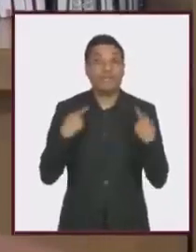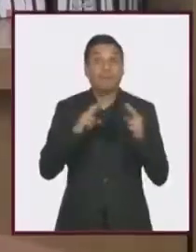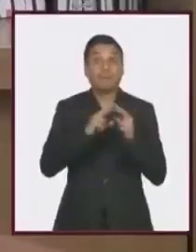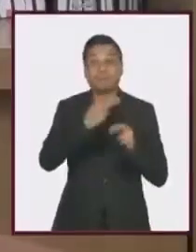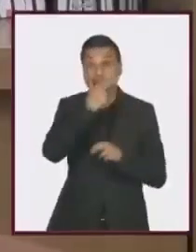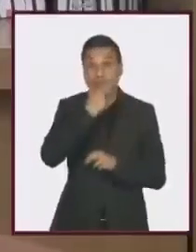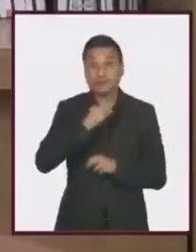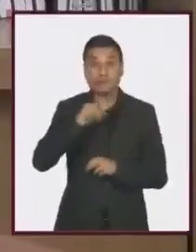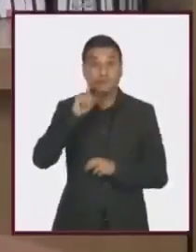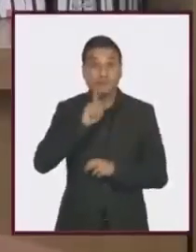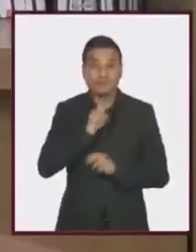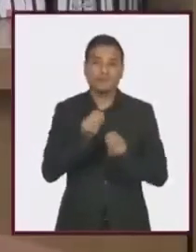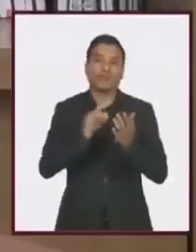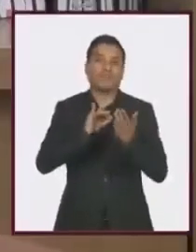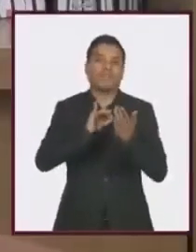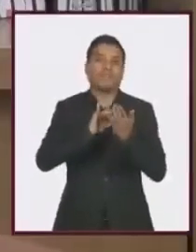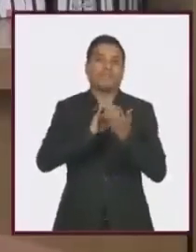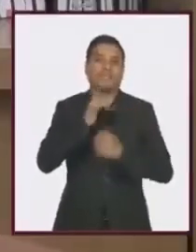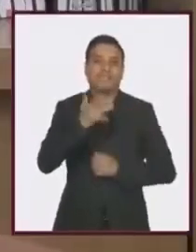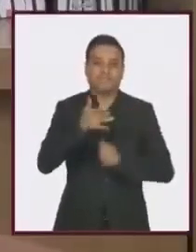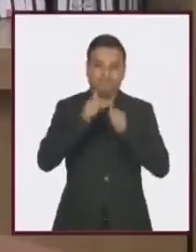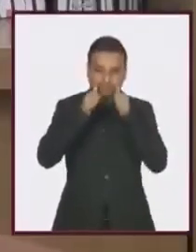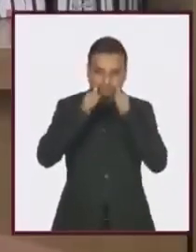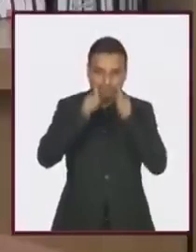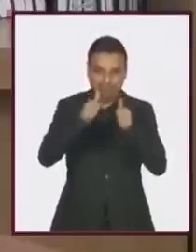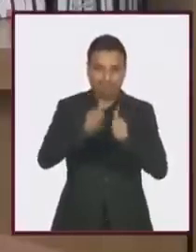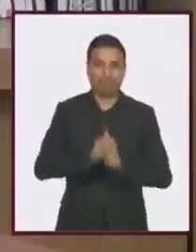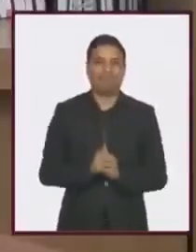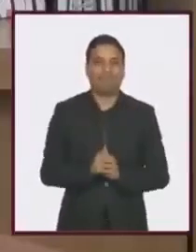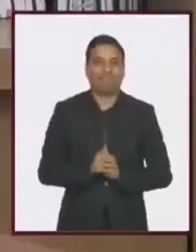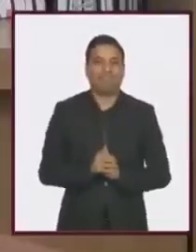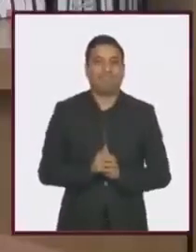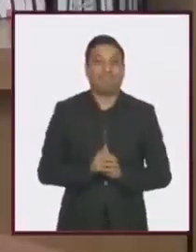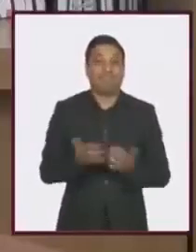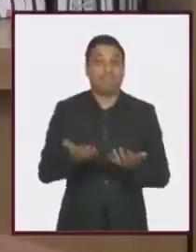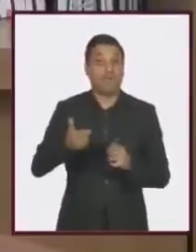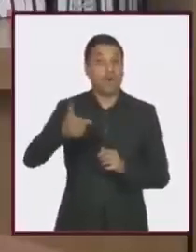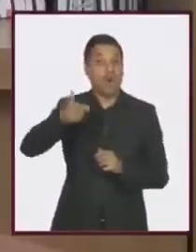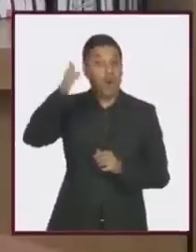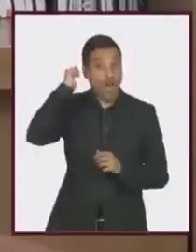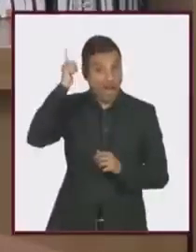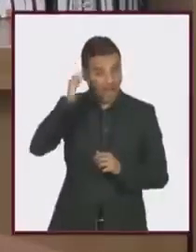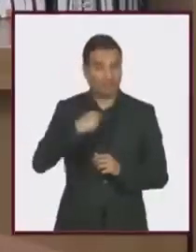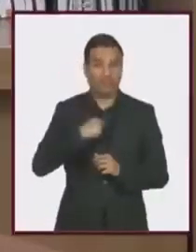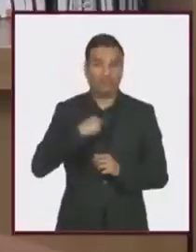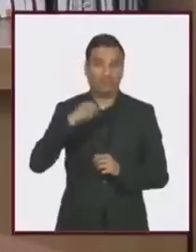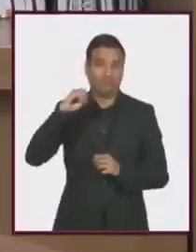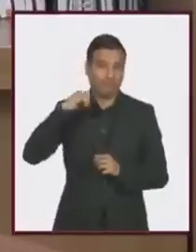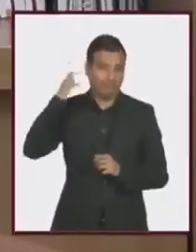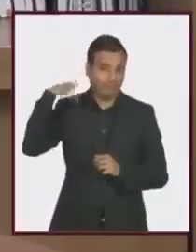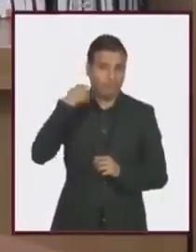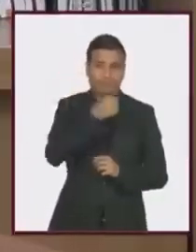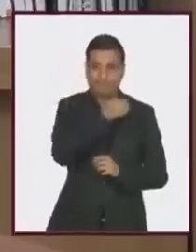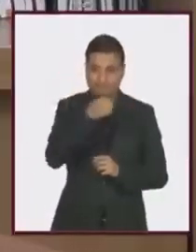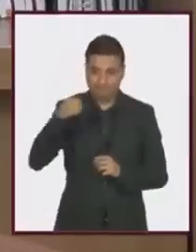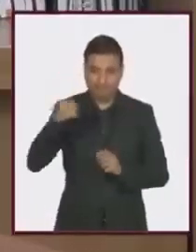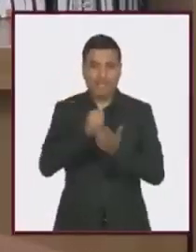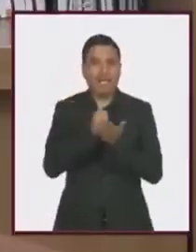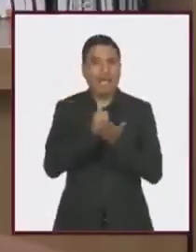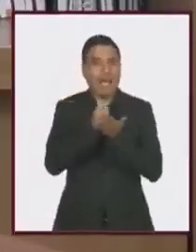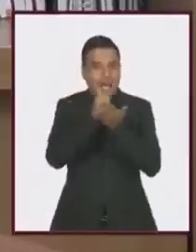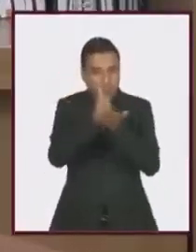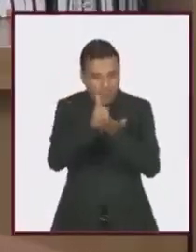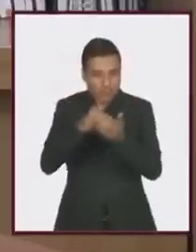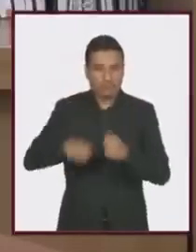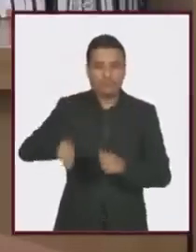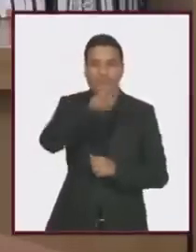queda más que agradecerles su atención, esperando que esta exposición pues les ayude a clarificar alguna